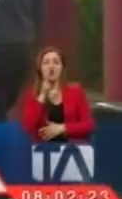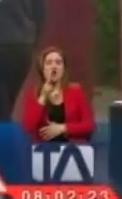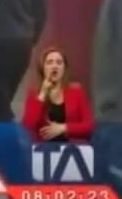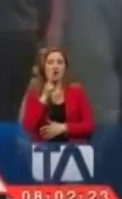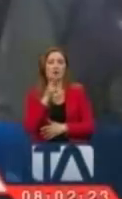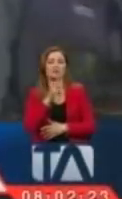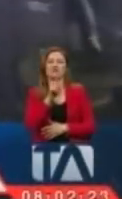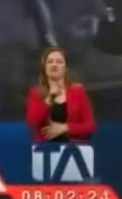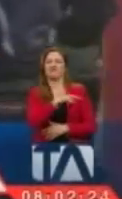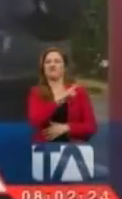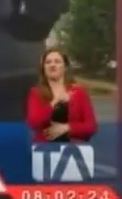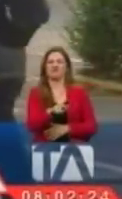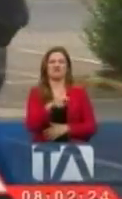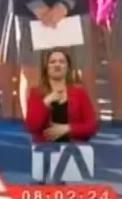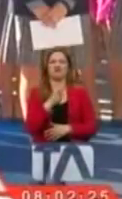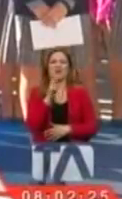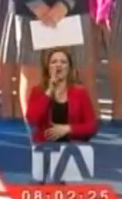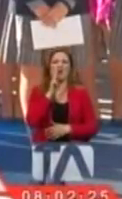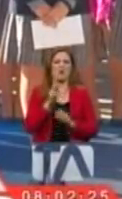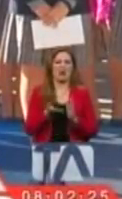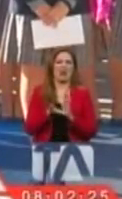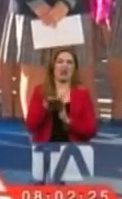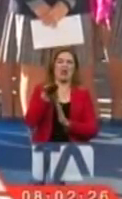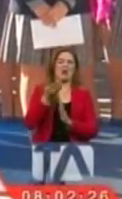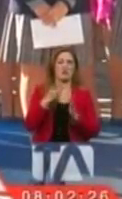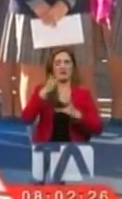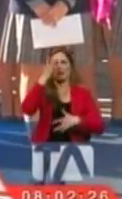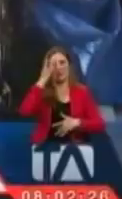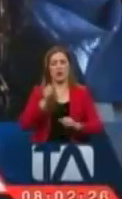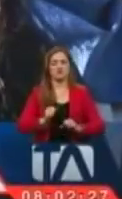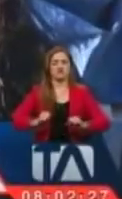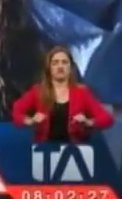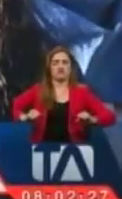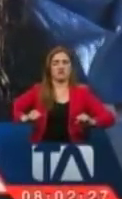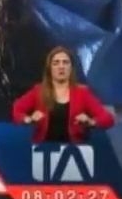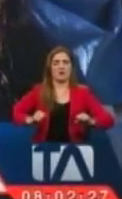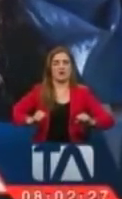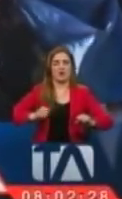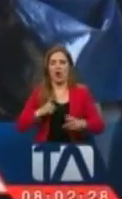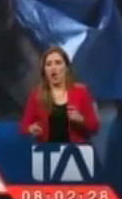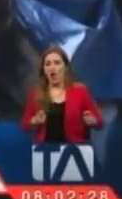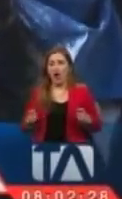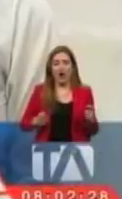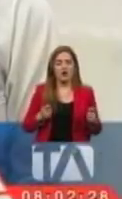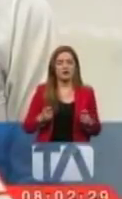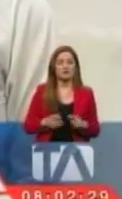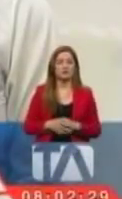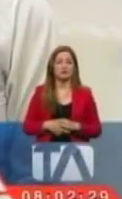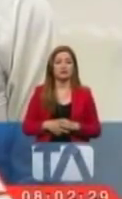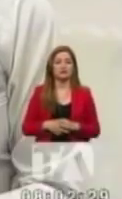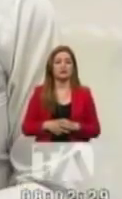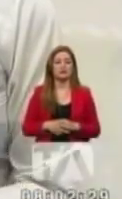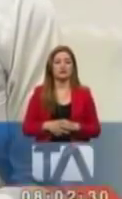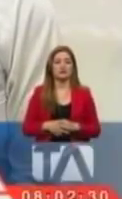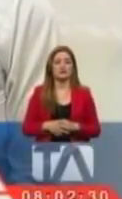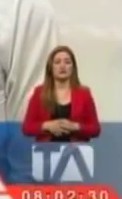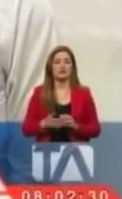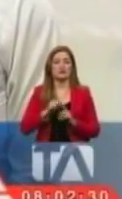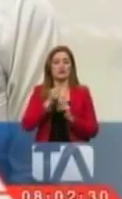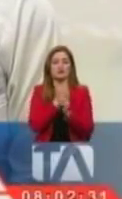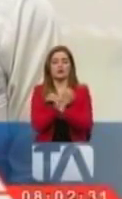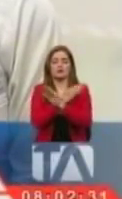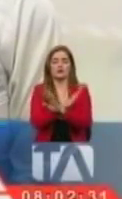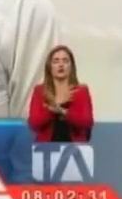contienen exceso de azúcar el cual puede causar sobrepeso e hiperactividad en los niños esto aseguramos que el sistema inmunológico